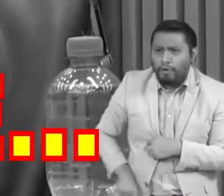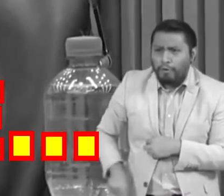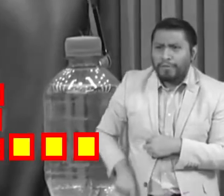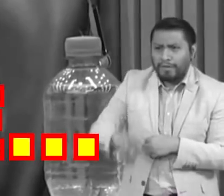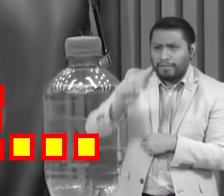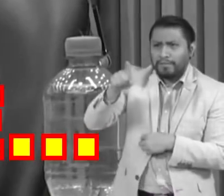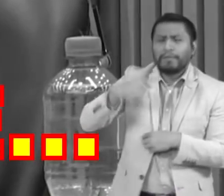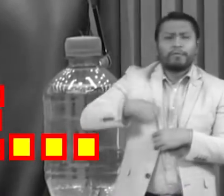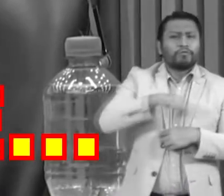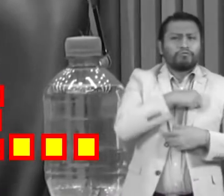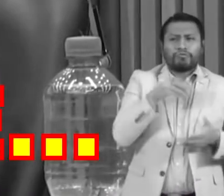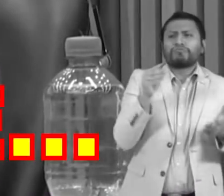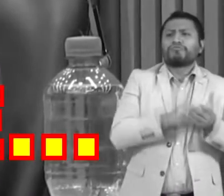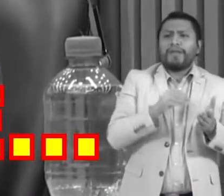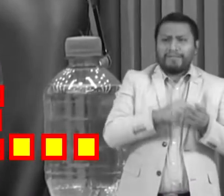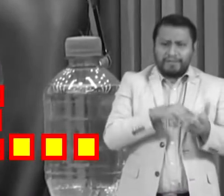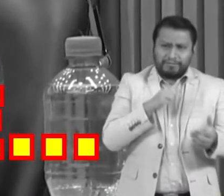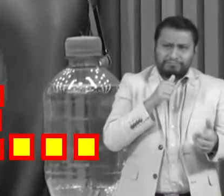el voto libre.